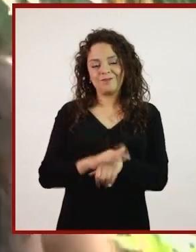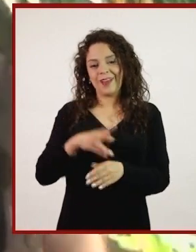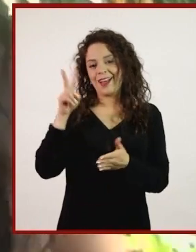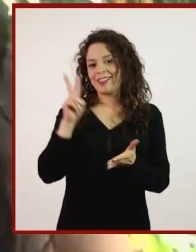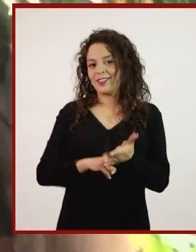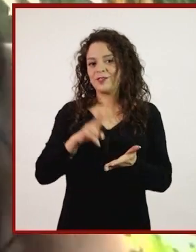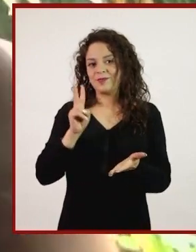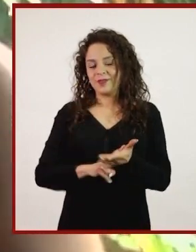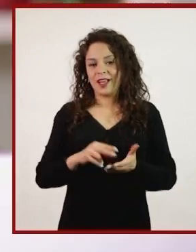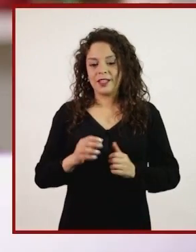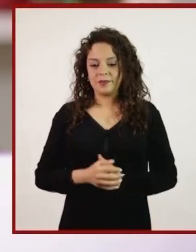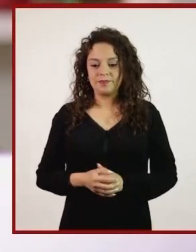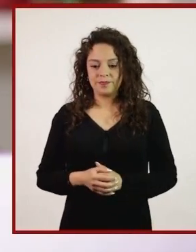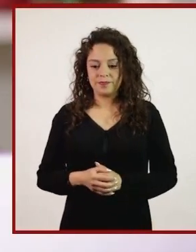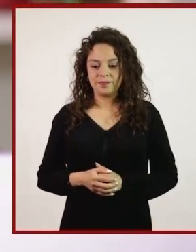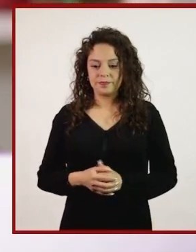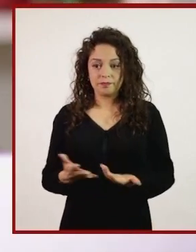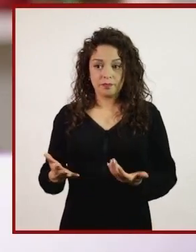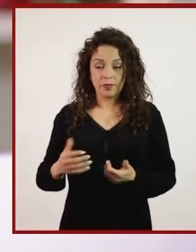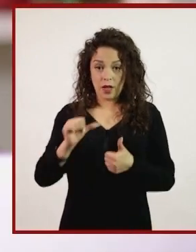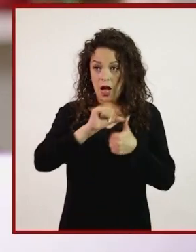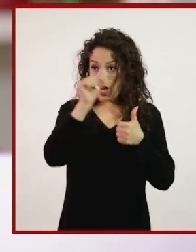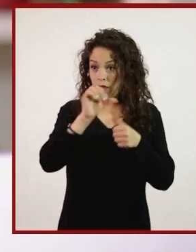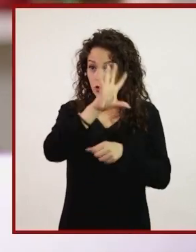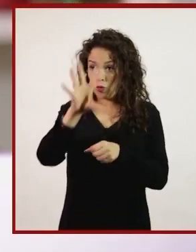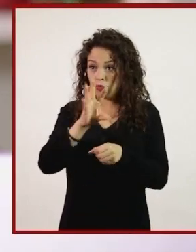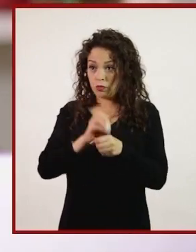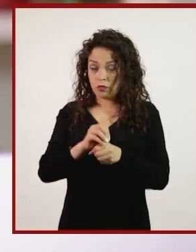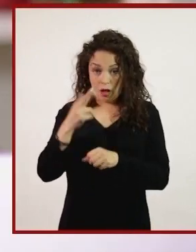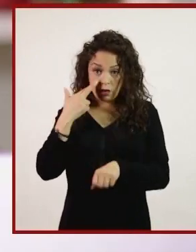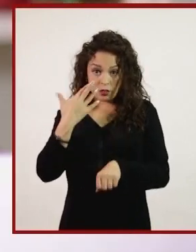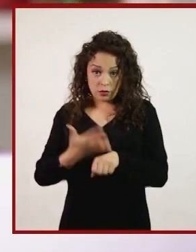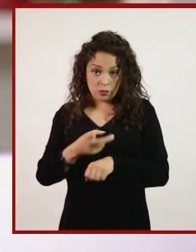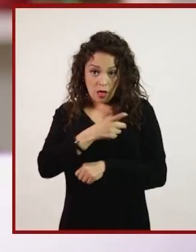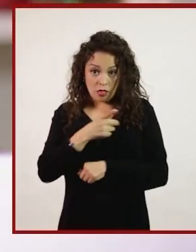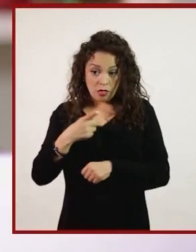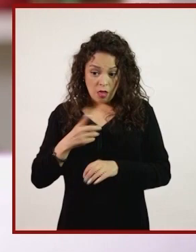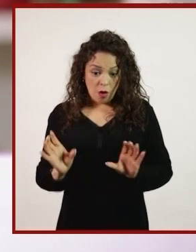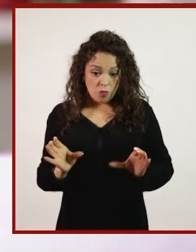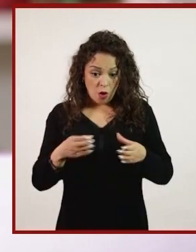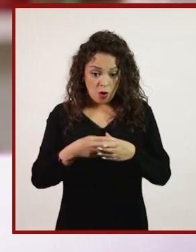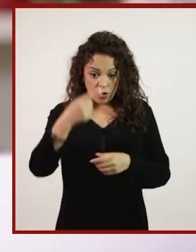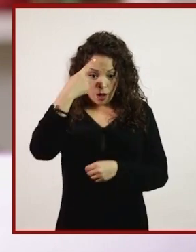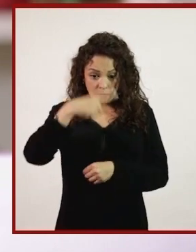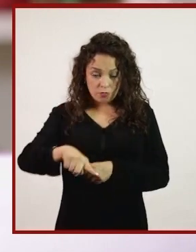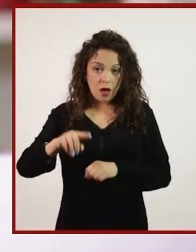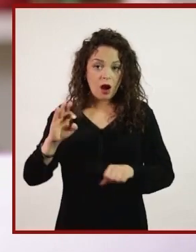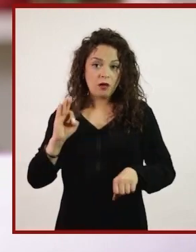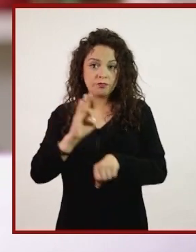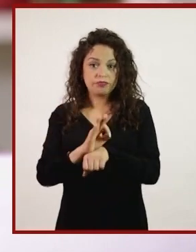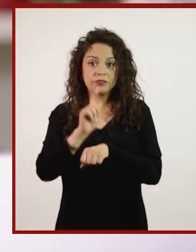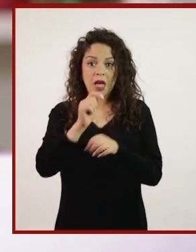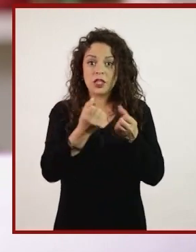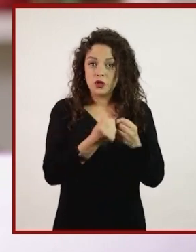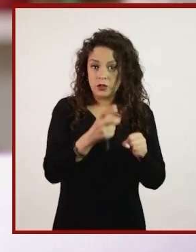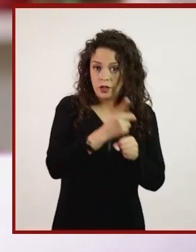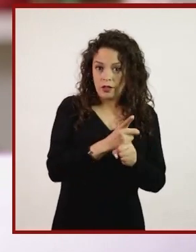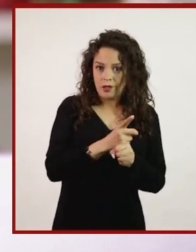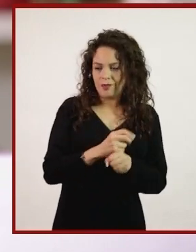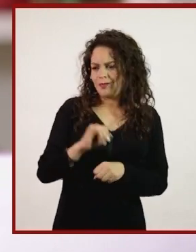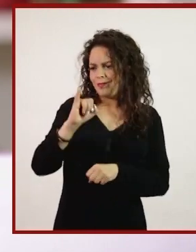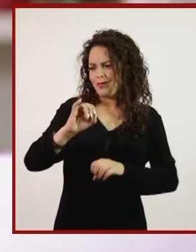en este proceso, ¿no? Y ahí es donde se enriquece. ¿Tú crees que es una responsabilidad de todos los artistas participar en